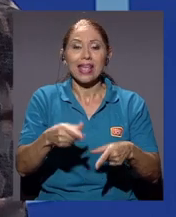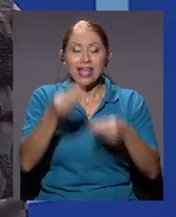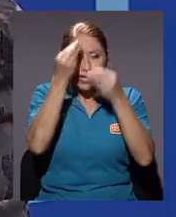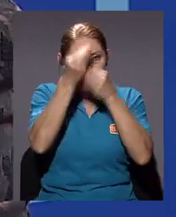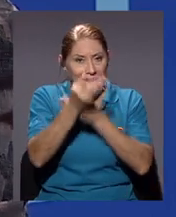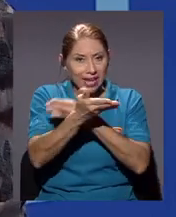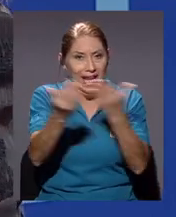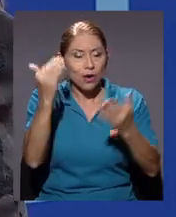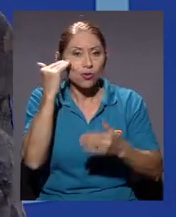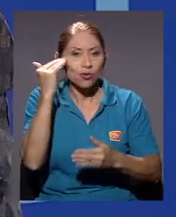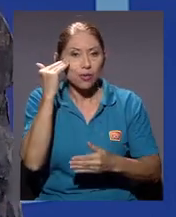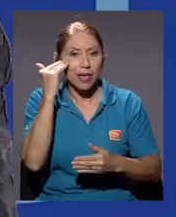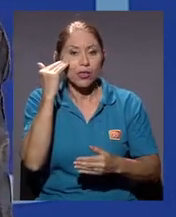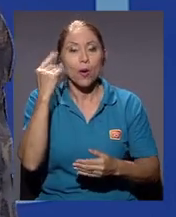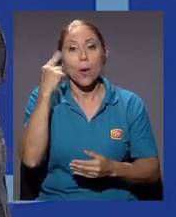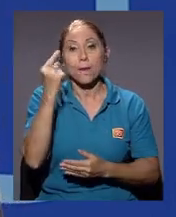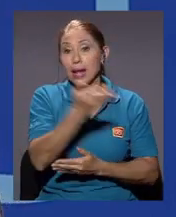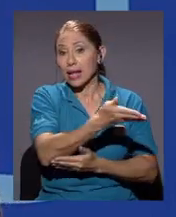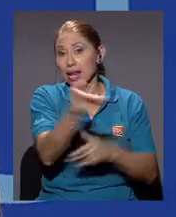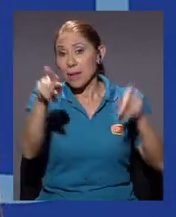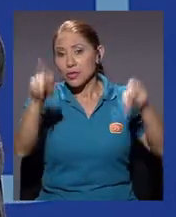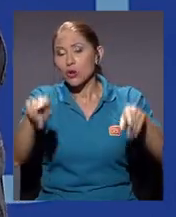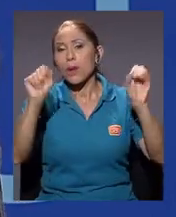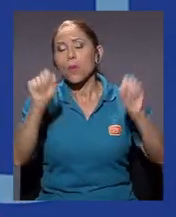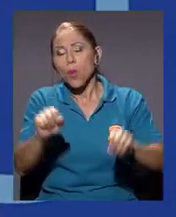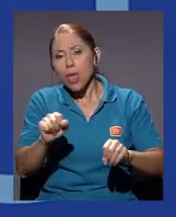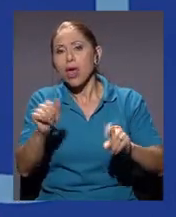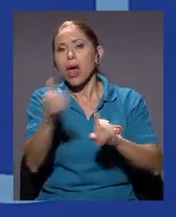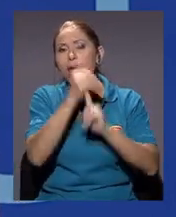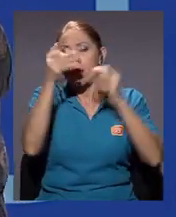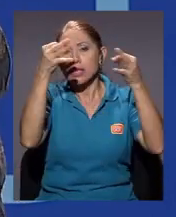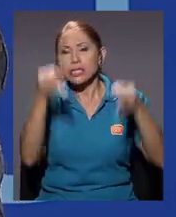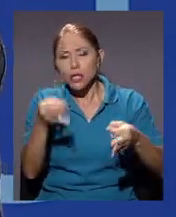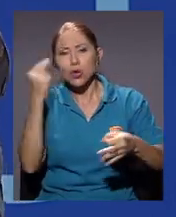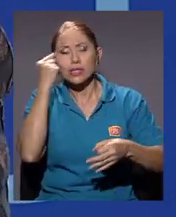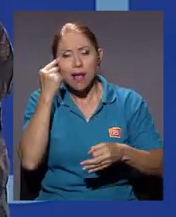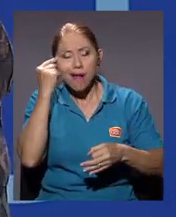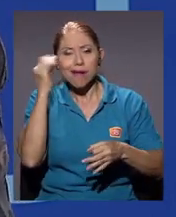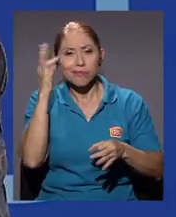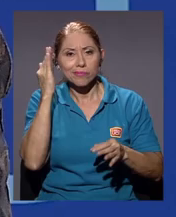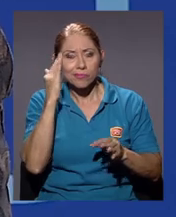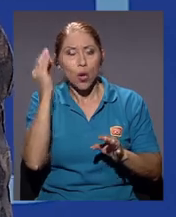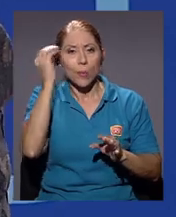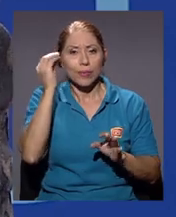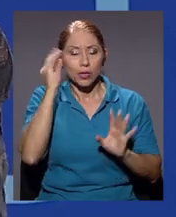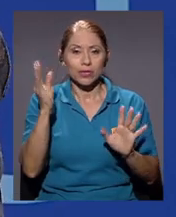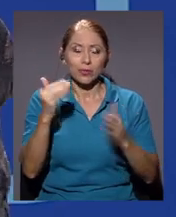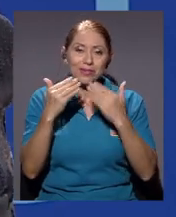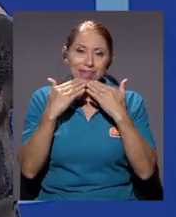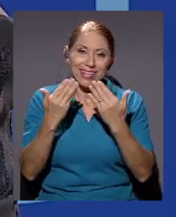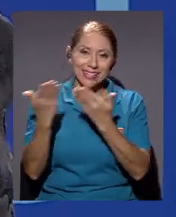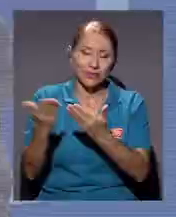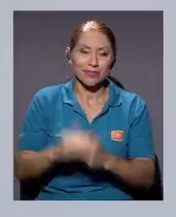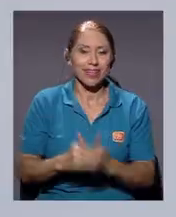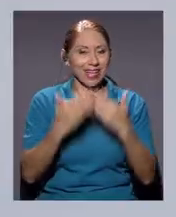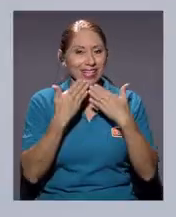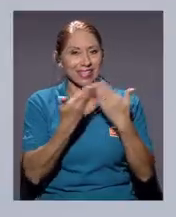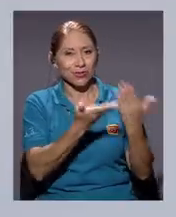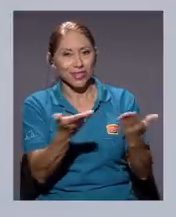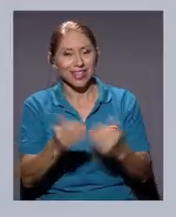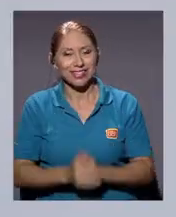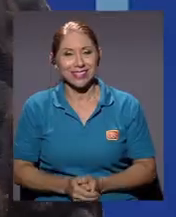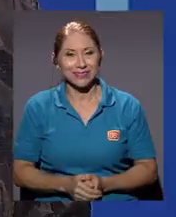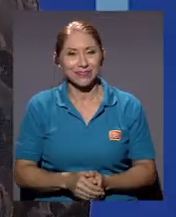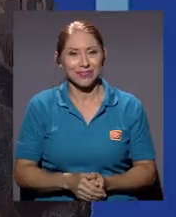conocimiento y el público pueda discernir y pueda tomar sus decisiones y tomar sus posiciones así que muchísimas gracias gracias a